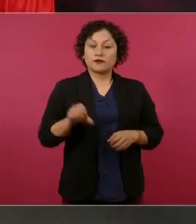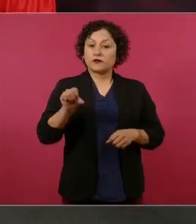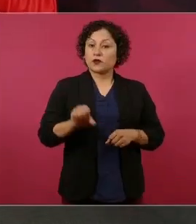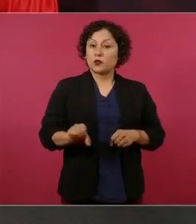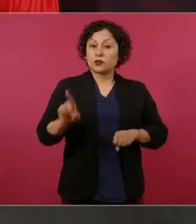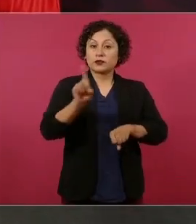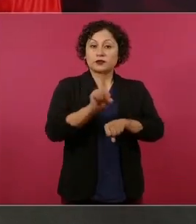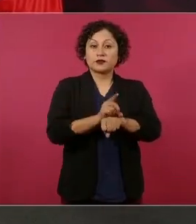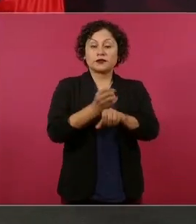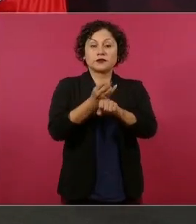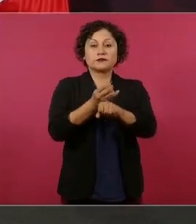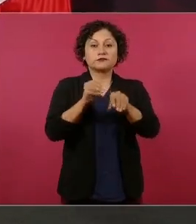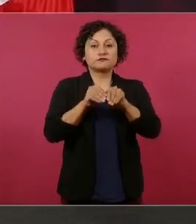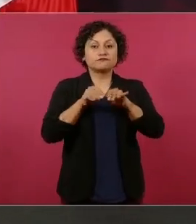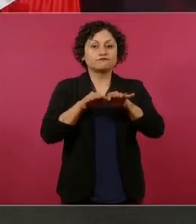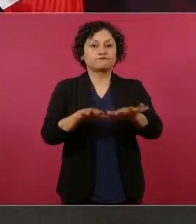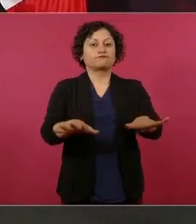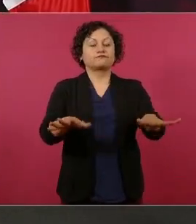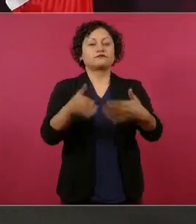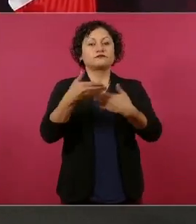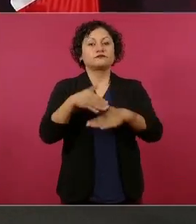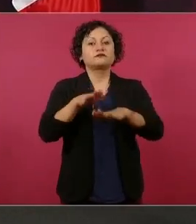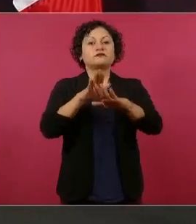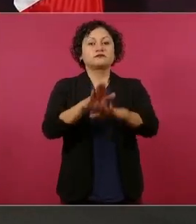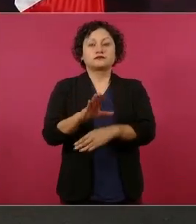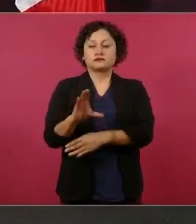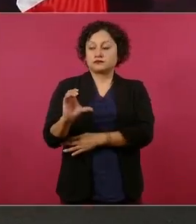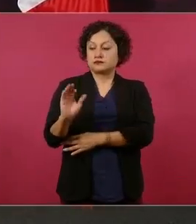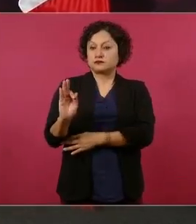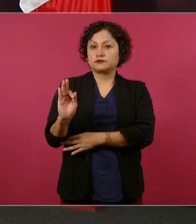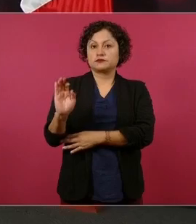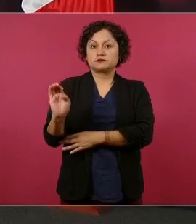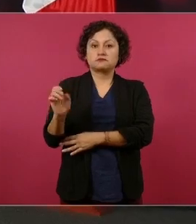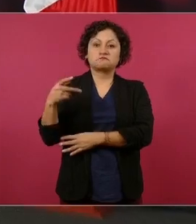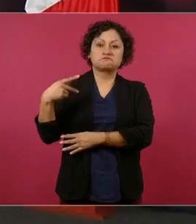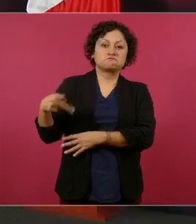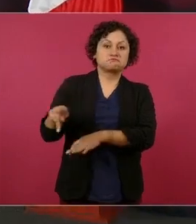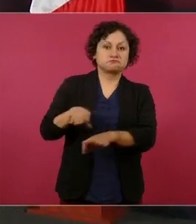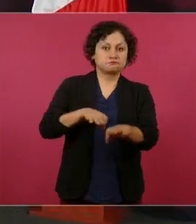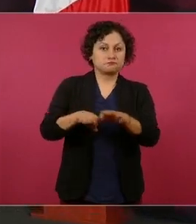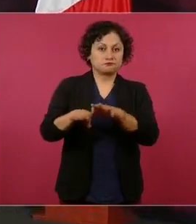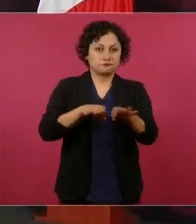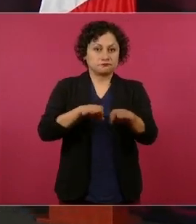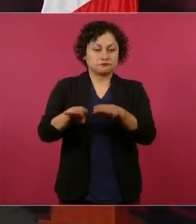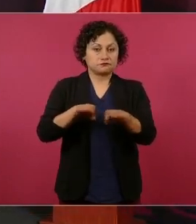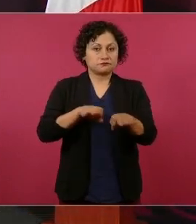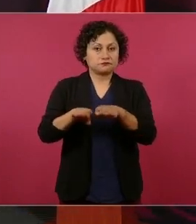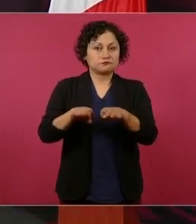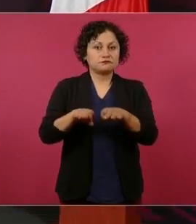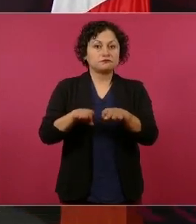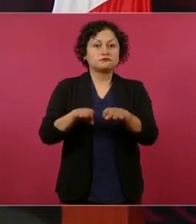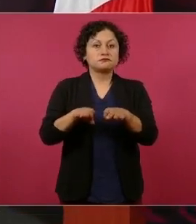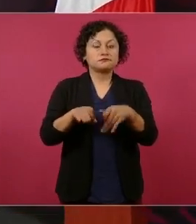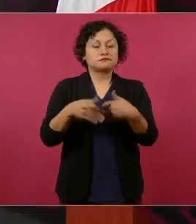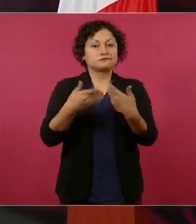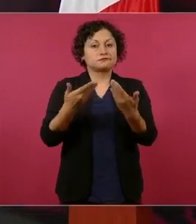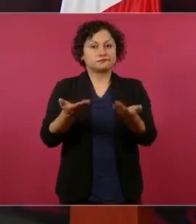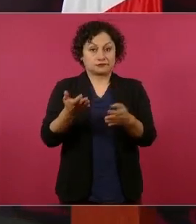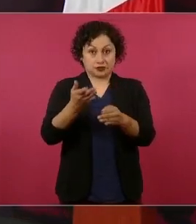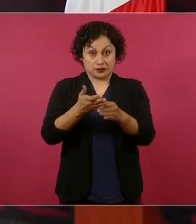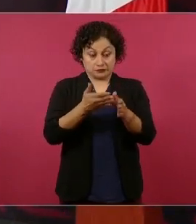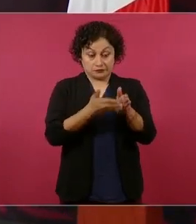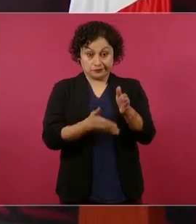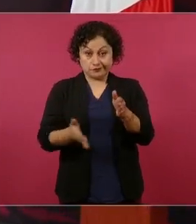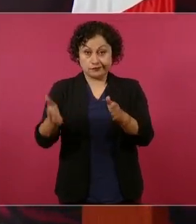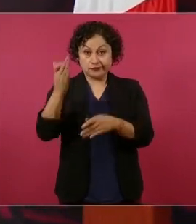labor de la Comisión Federal de Electricidad en la temporada de